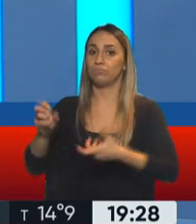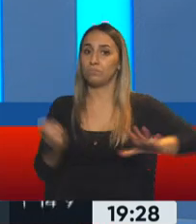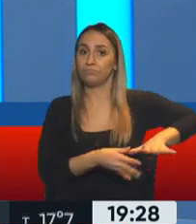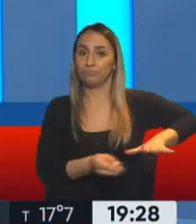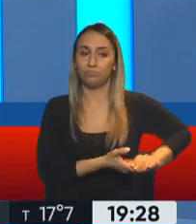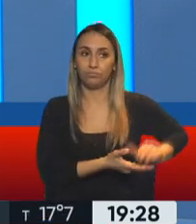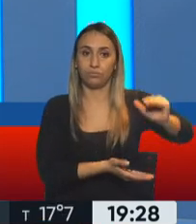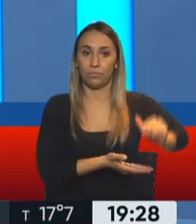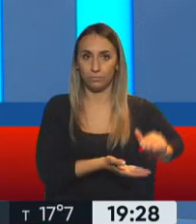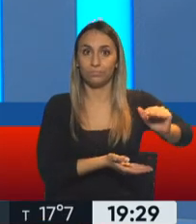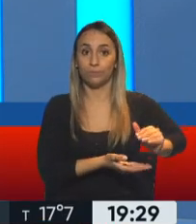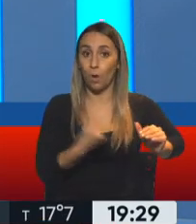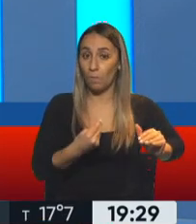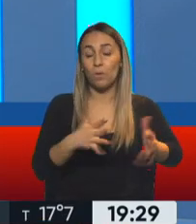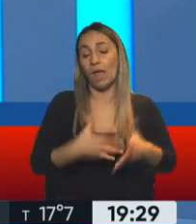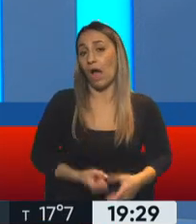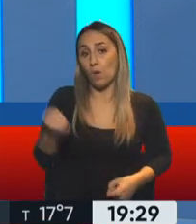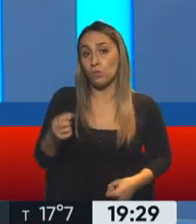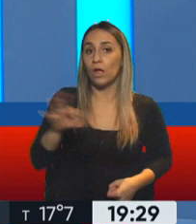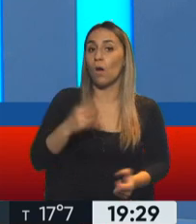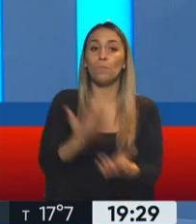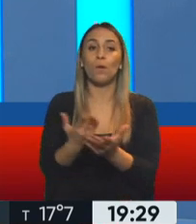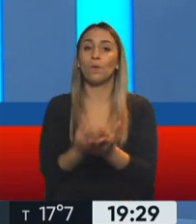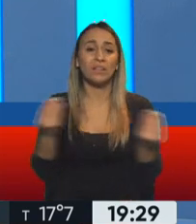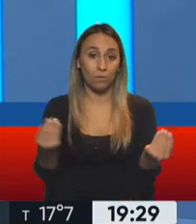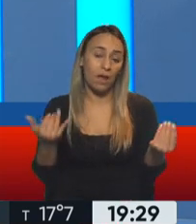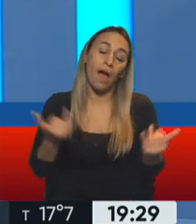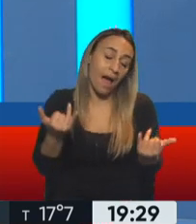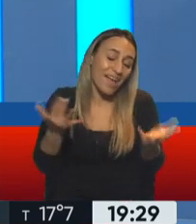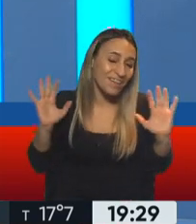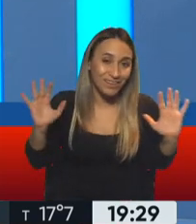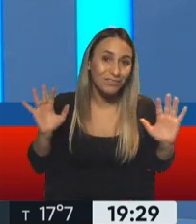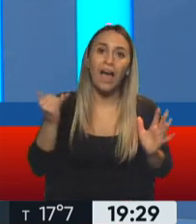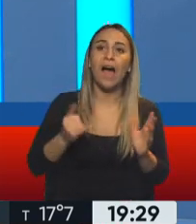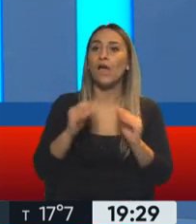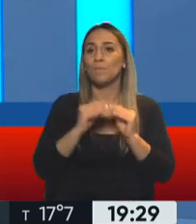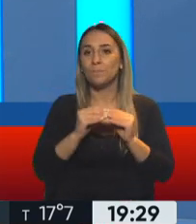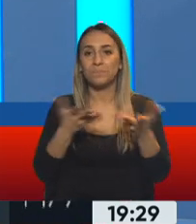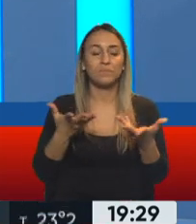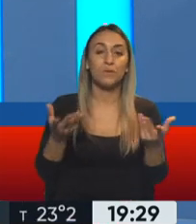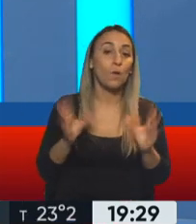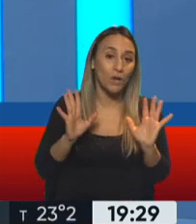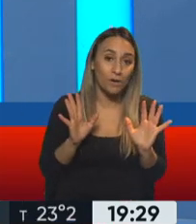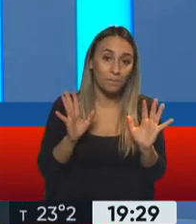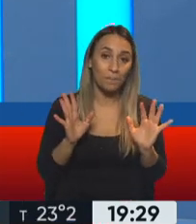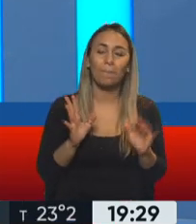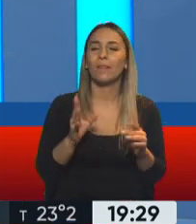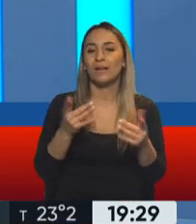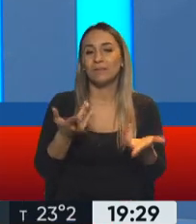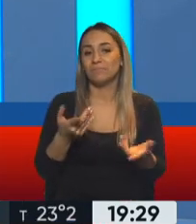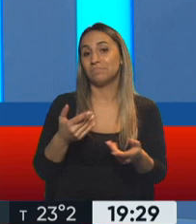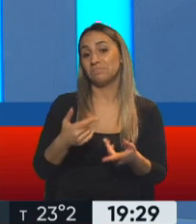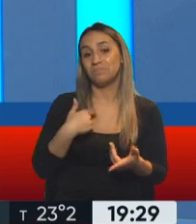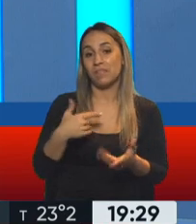ejemplo, plantear una redistribución más bruta, ¿no? Digamos, tiene un costo político eso, claro. Pero bueno, digamos, acá se está jugando un montón de cosas, se está jugando la elección